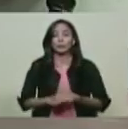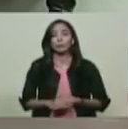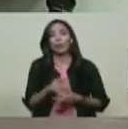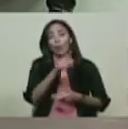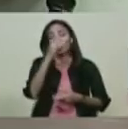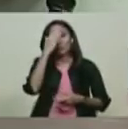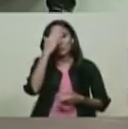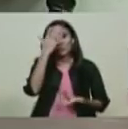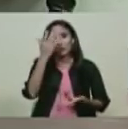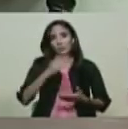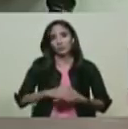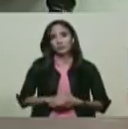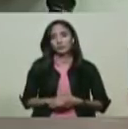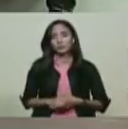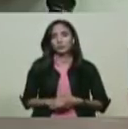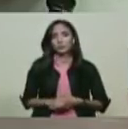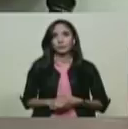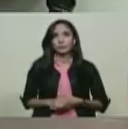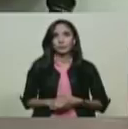ustedes, compatriotas,